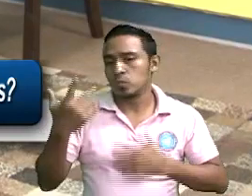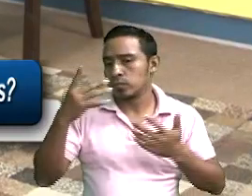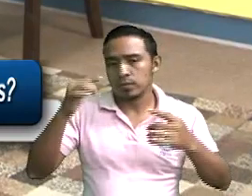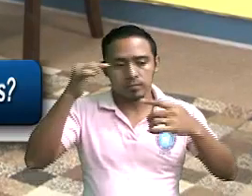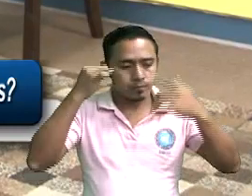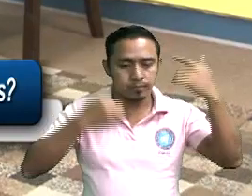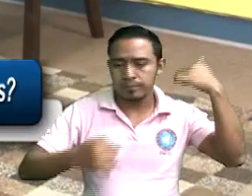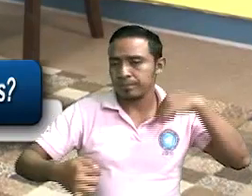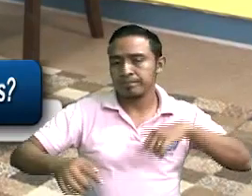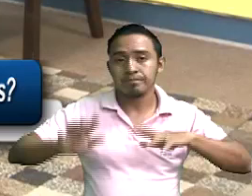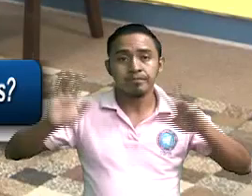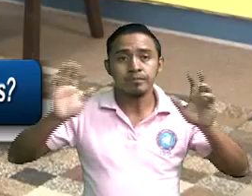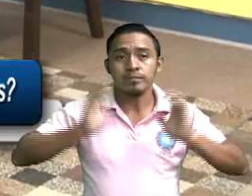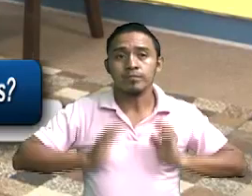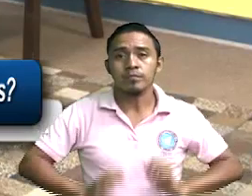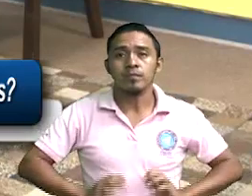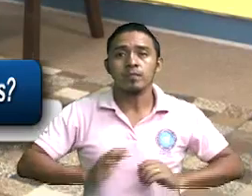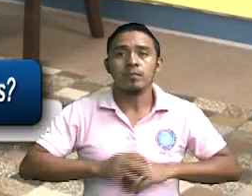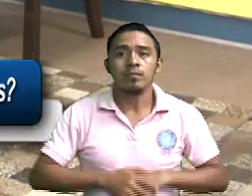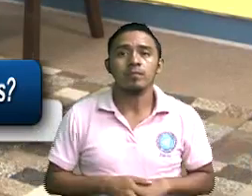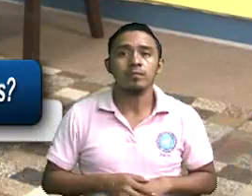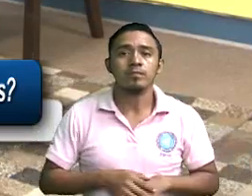estas estructuras. Ahora,